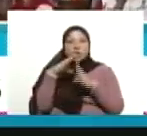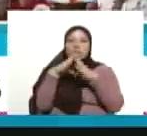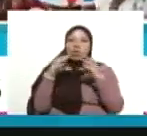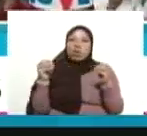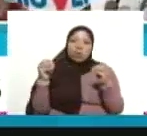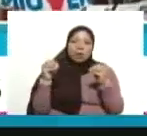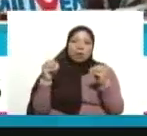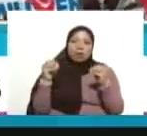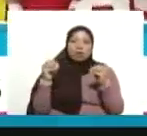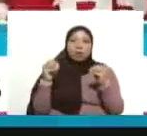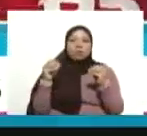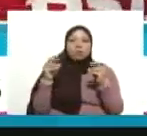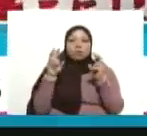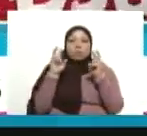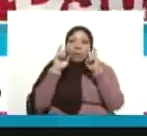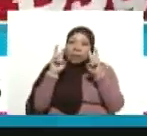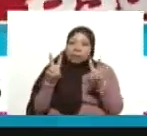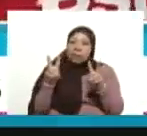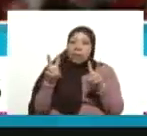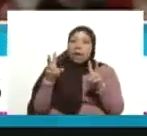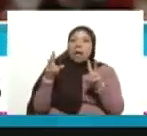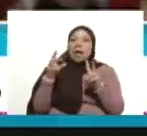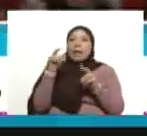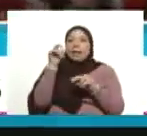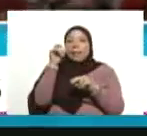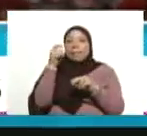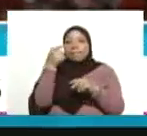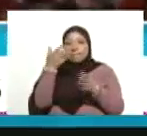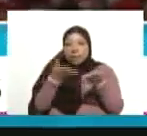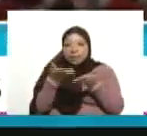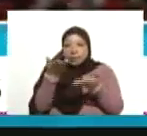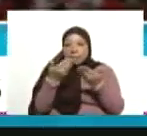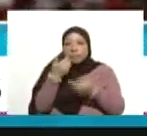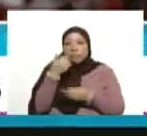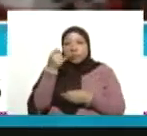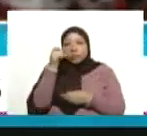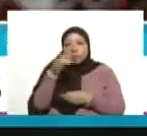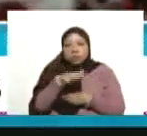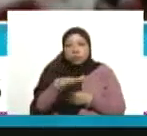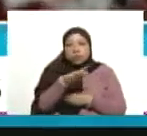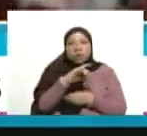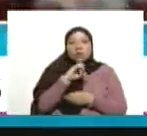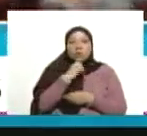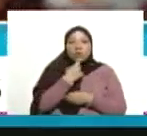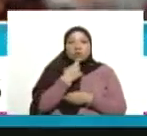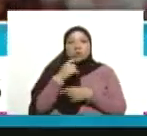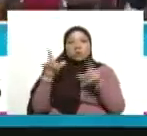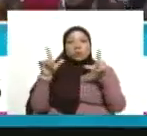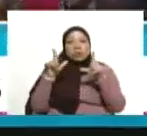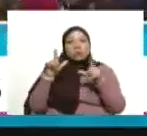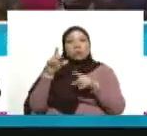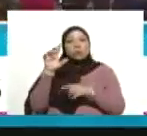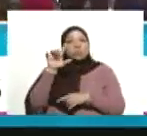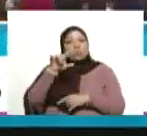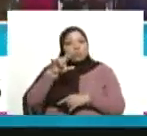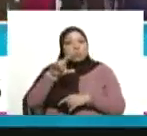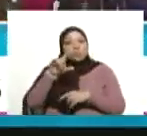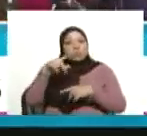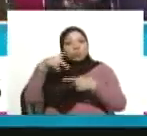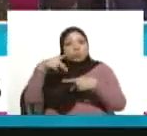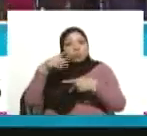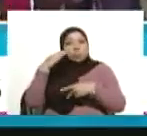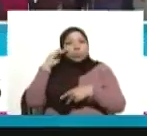todas, para visibilizar al pueblo y a la verdad, ya que nos tienen censurados en las redes sociales, en los medios, estamos